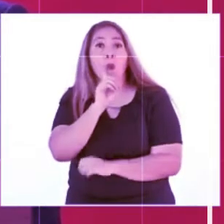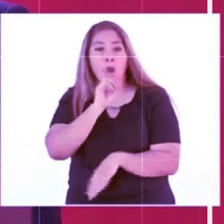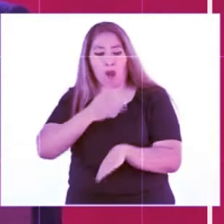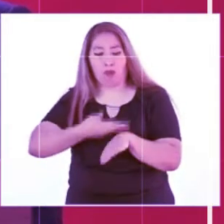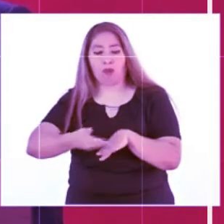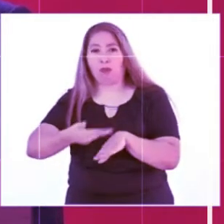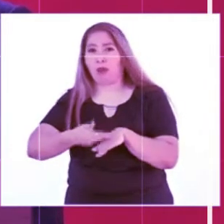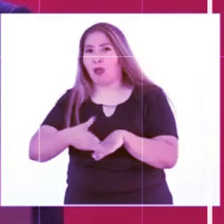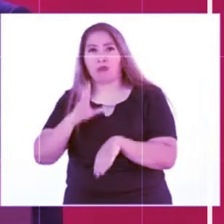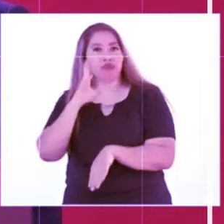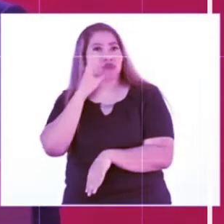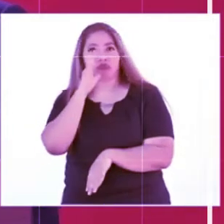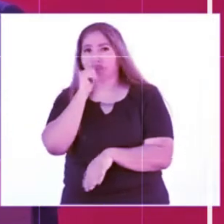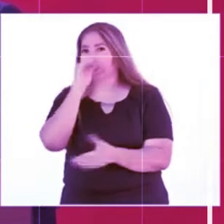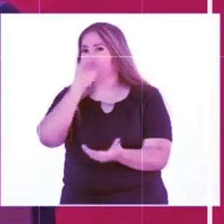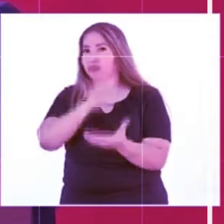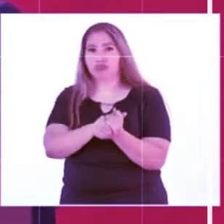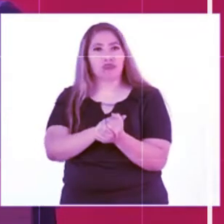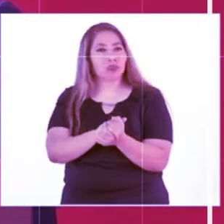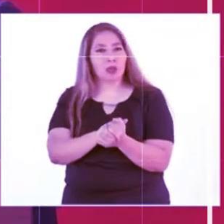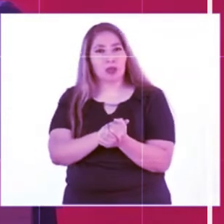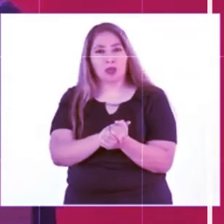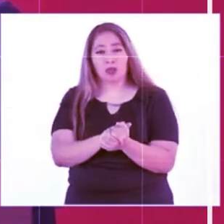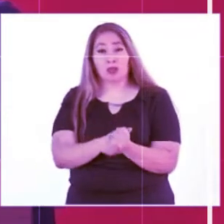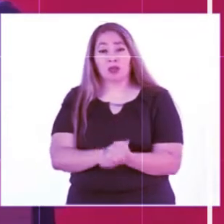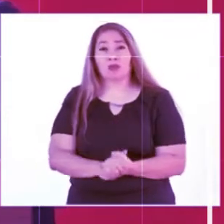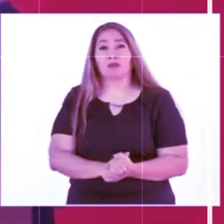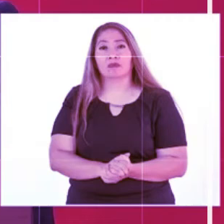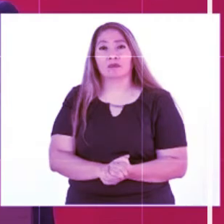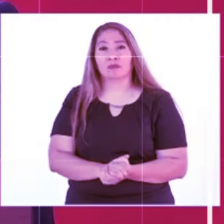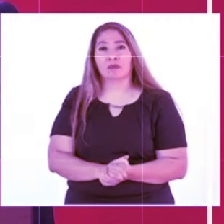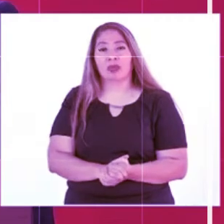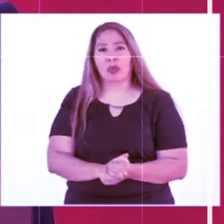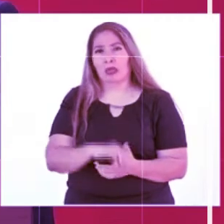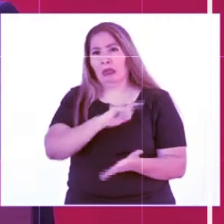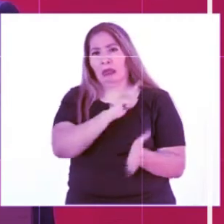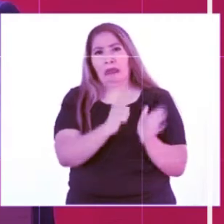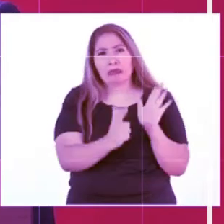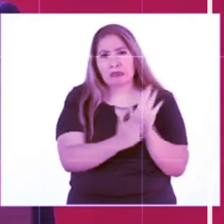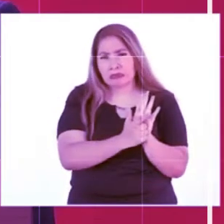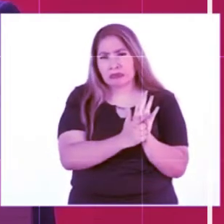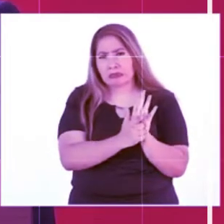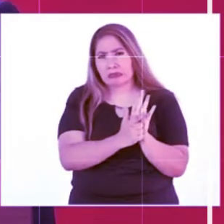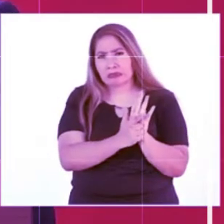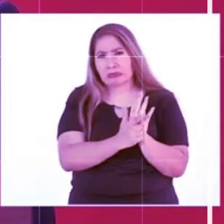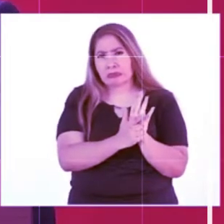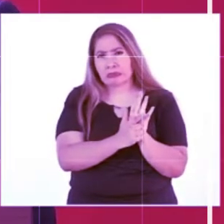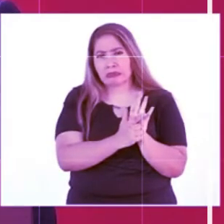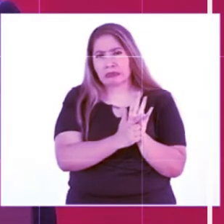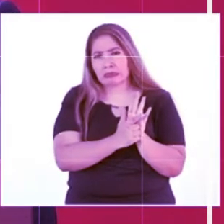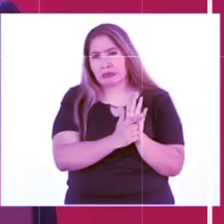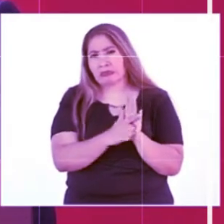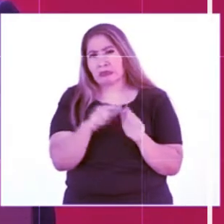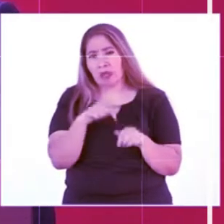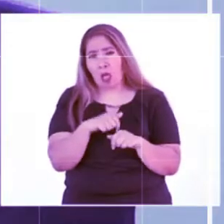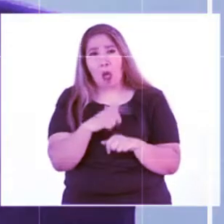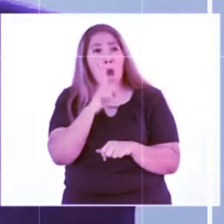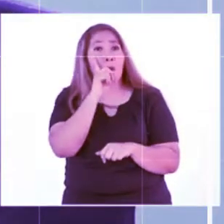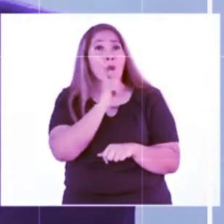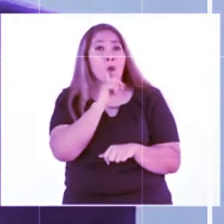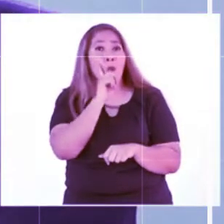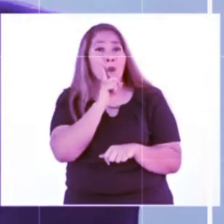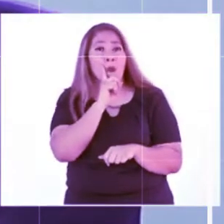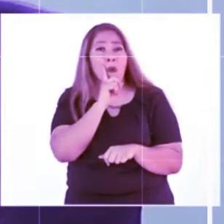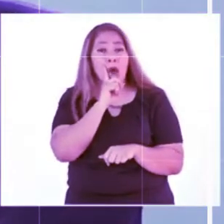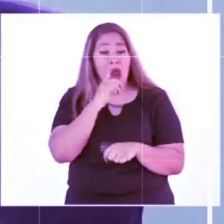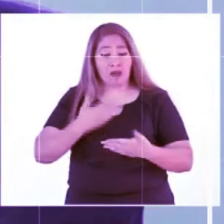blanca. Y por mujer blanca, la ley entendía mujer